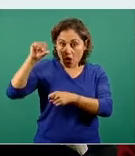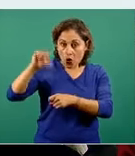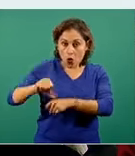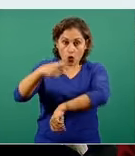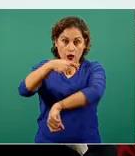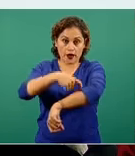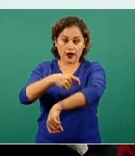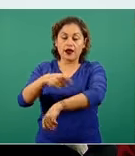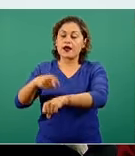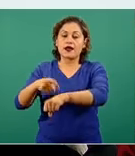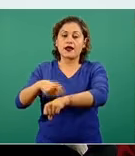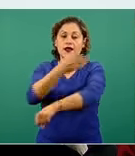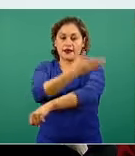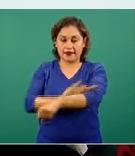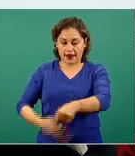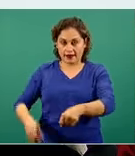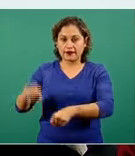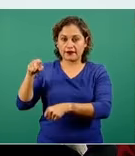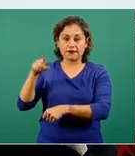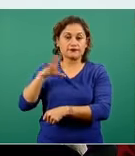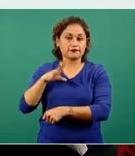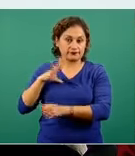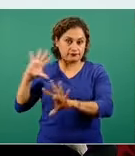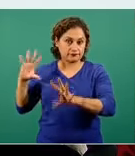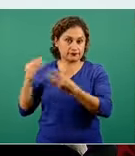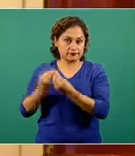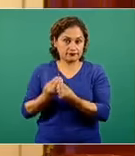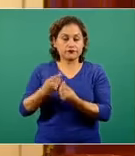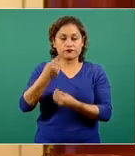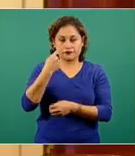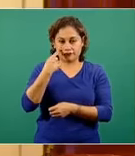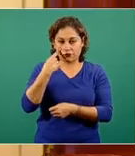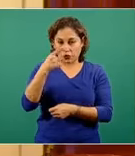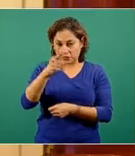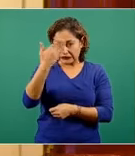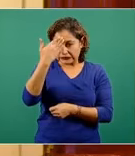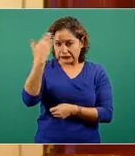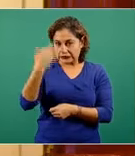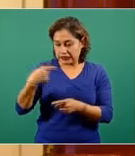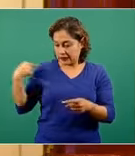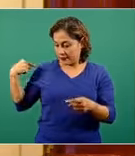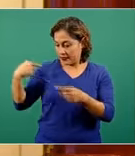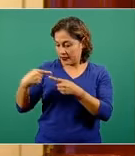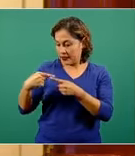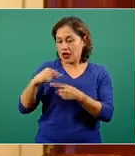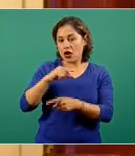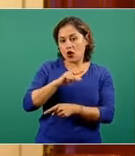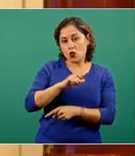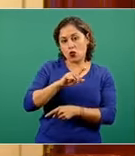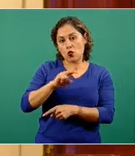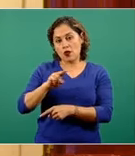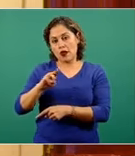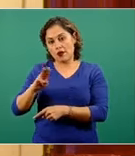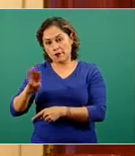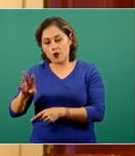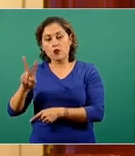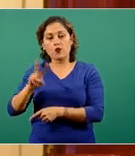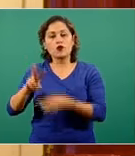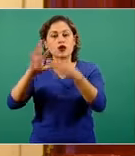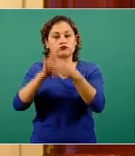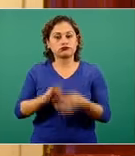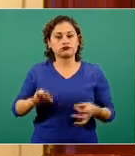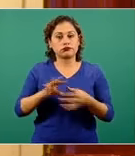de la tarde, de las 4 de la tarde. Recordemos que durante toda la semana se estuvo anunciando y comentando en relación